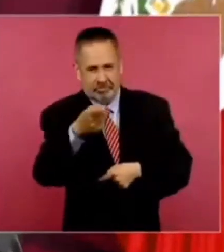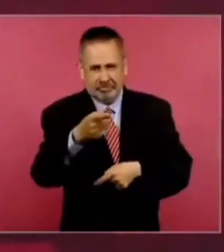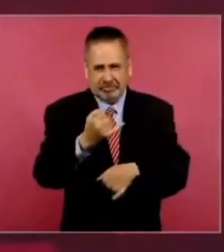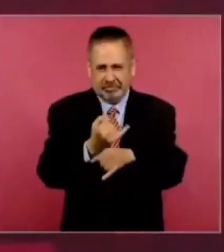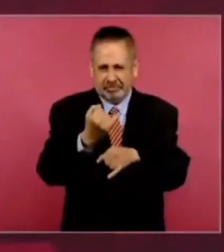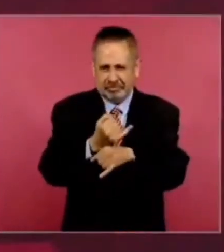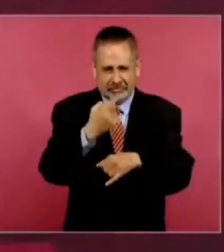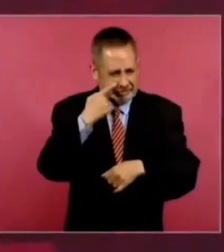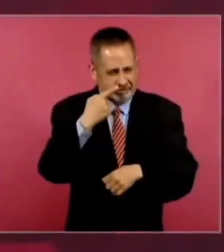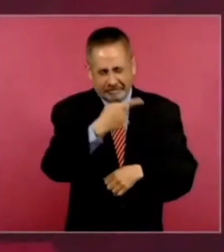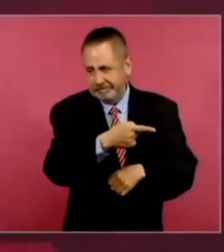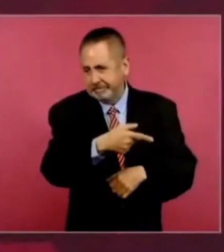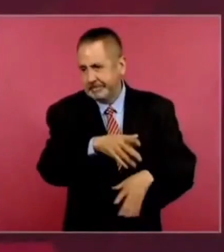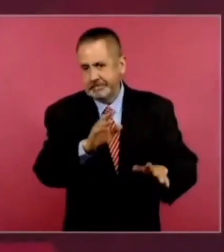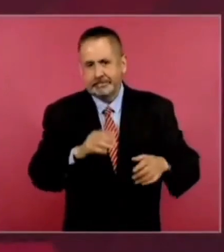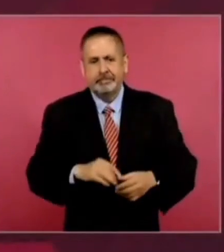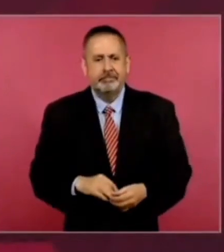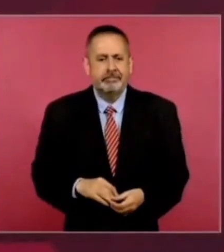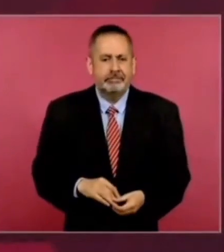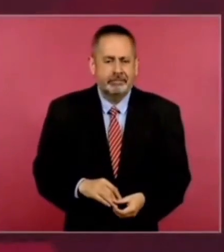redes quiénes.